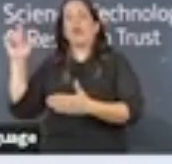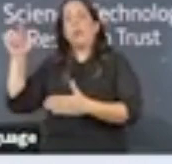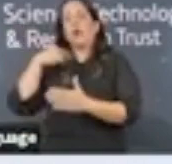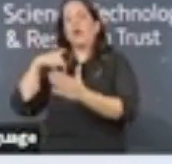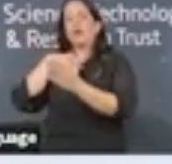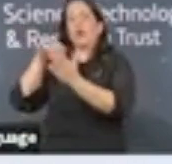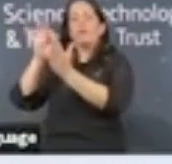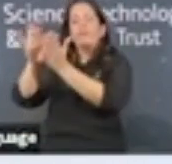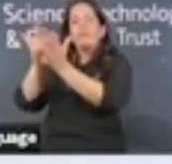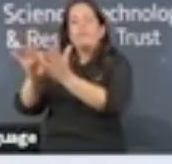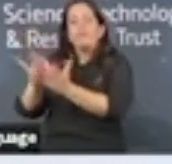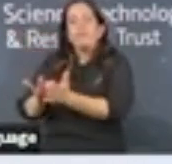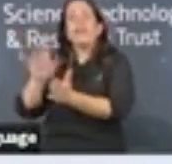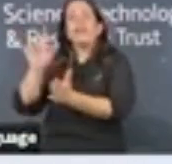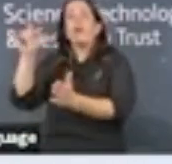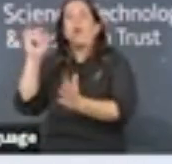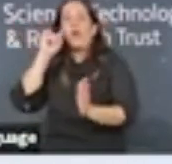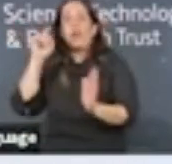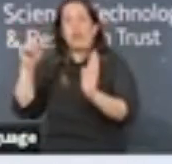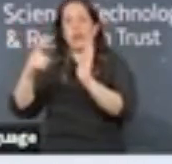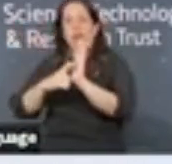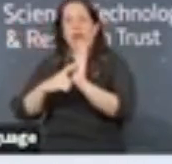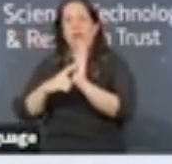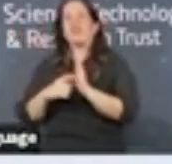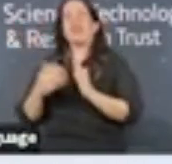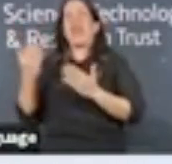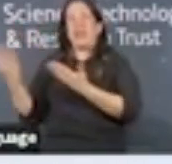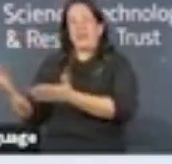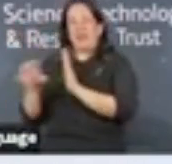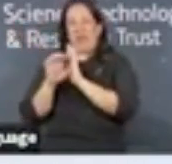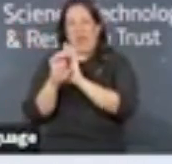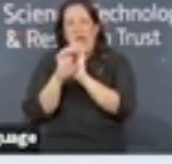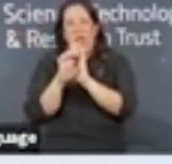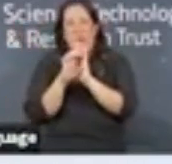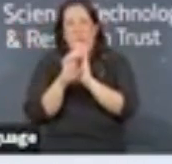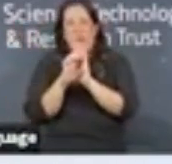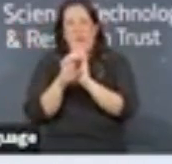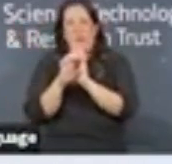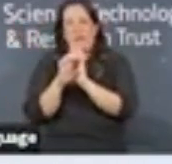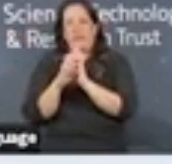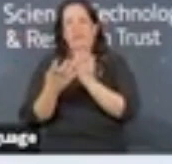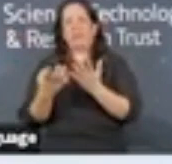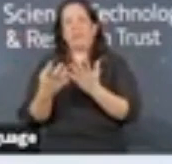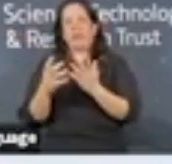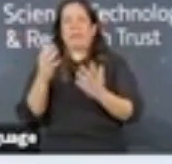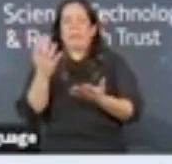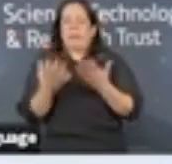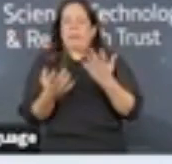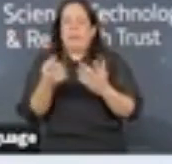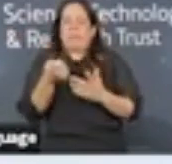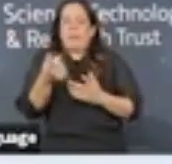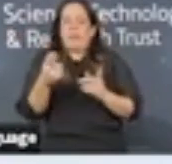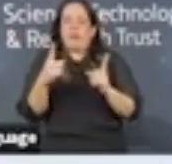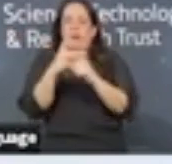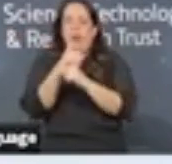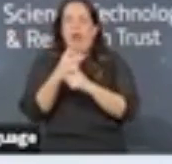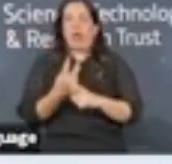identificamos. Este es un ejemplo con una diapositiva un poco complicada de dos